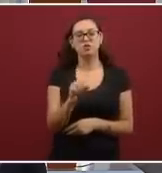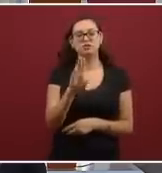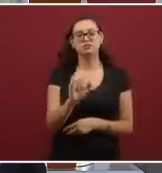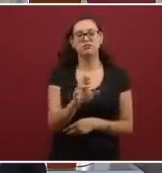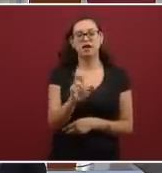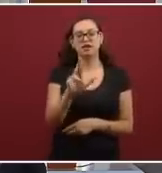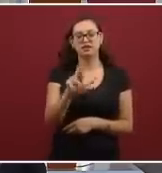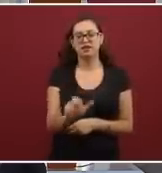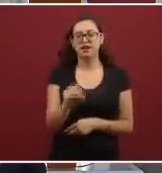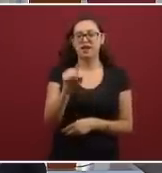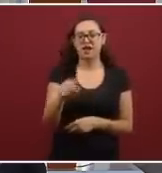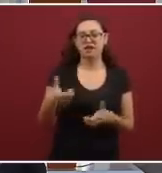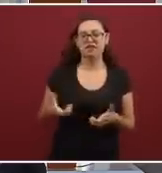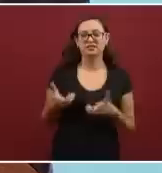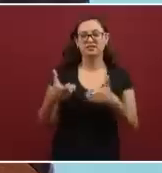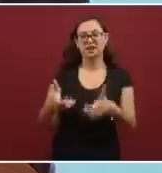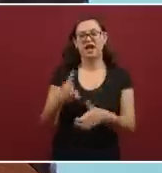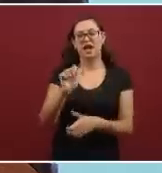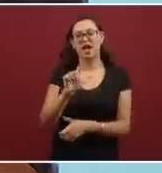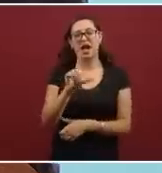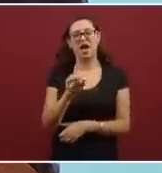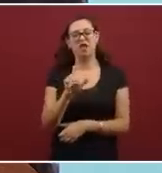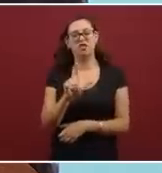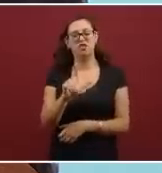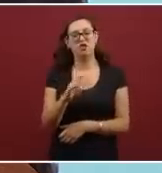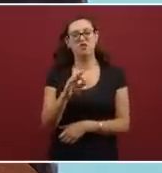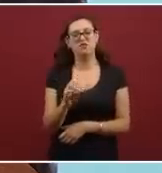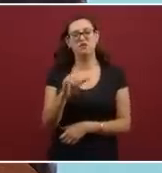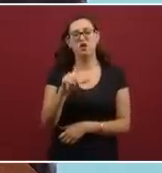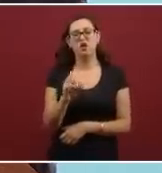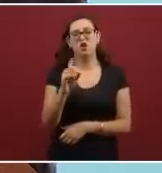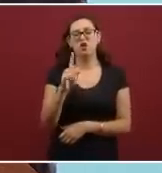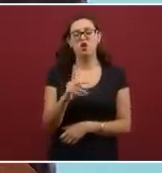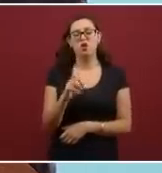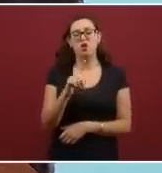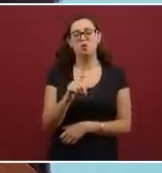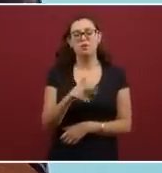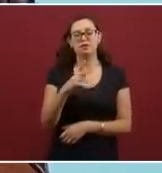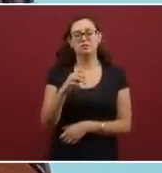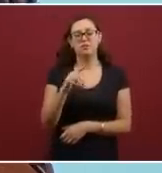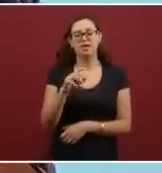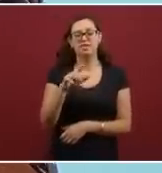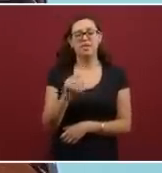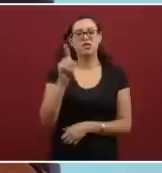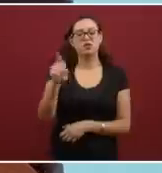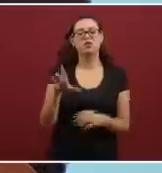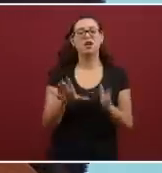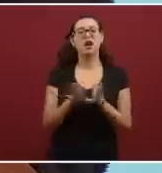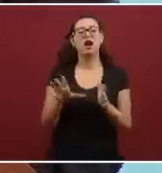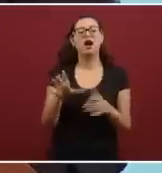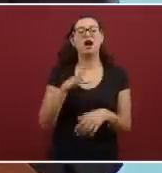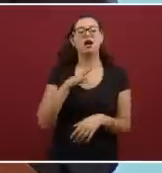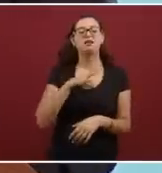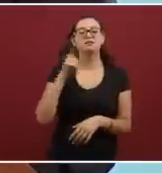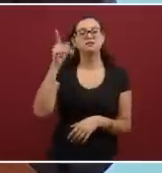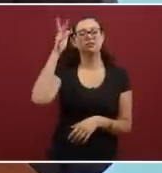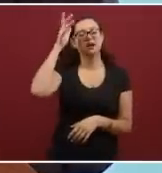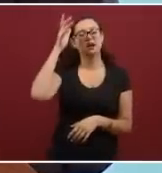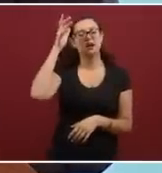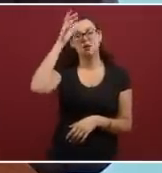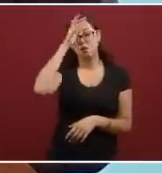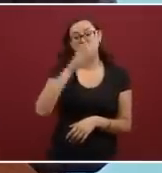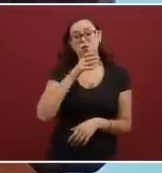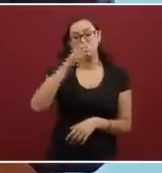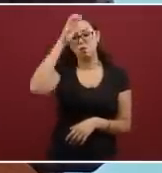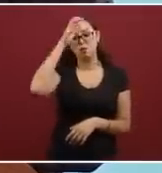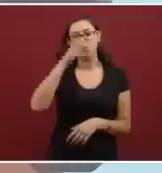en Adolfo López Mateos 1014, en la colonia Progreso, en Monclova, Coahuila, un rastrillo